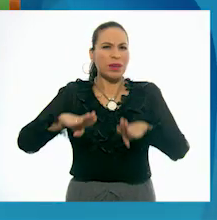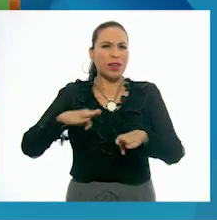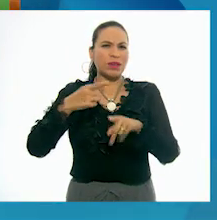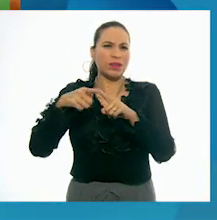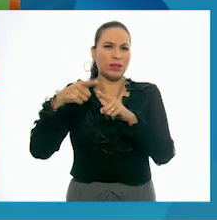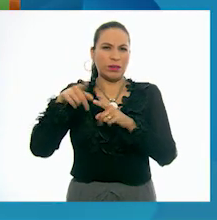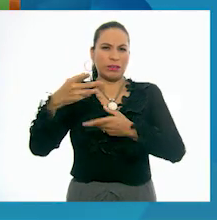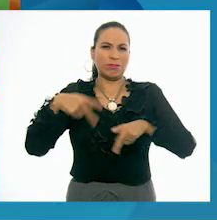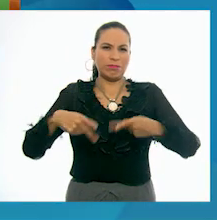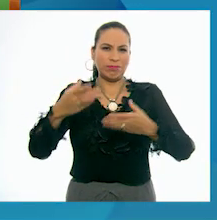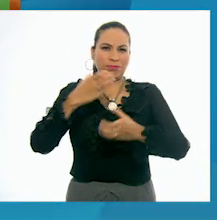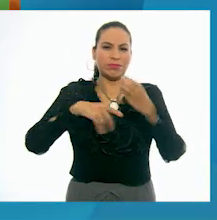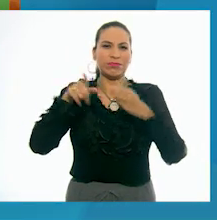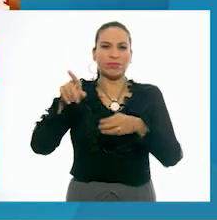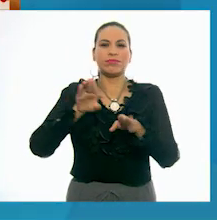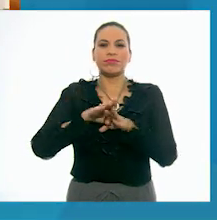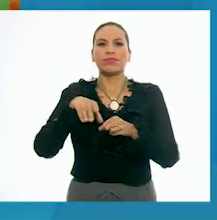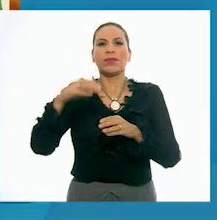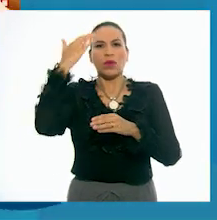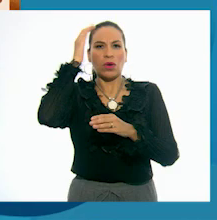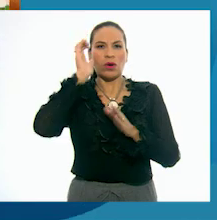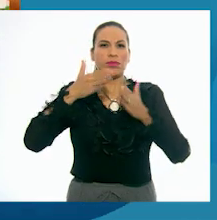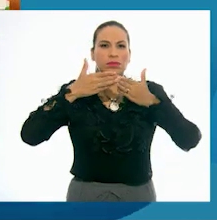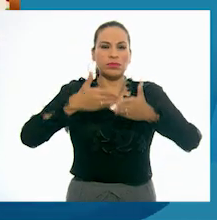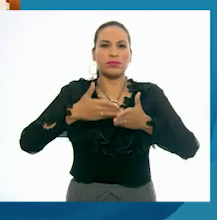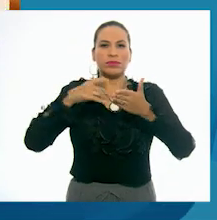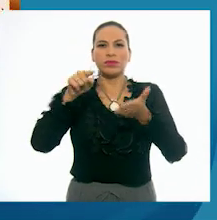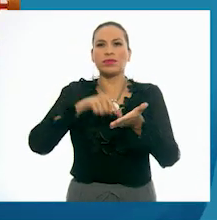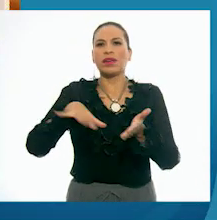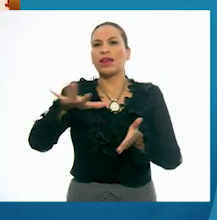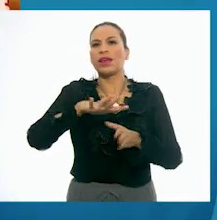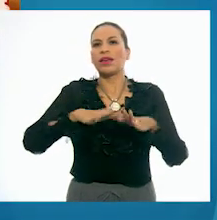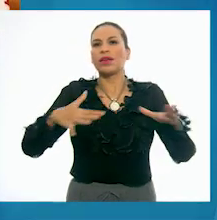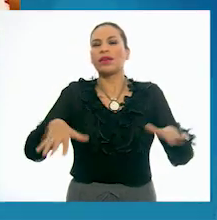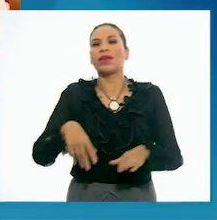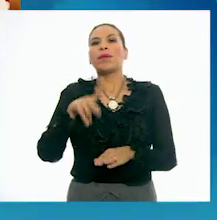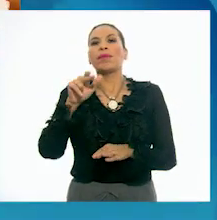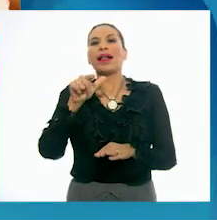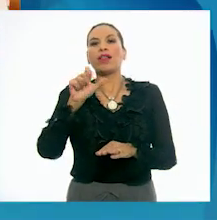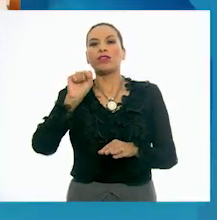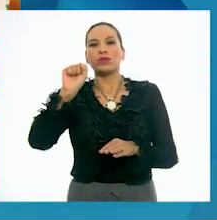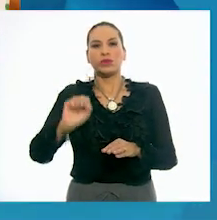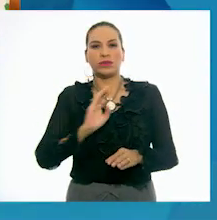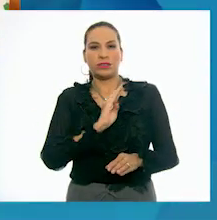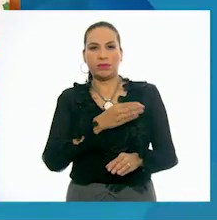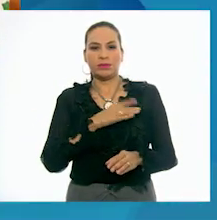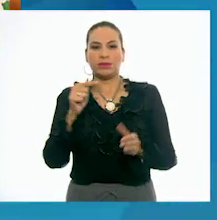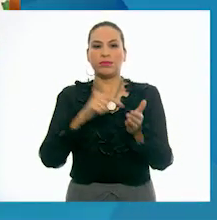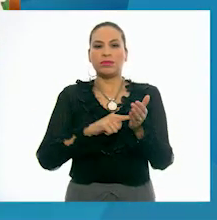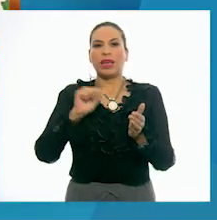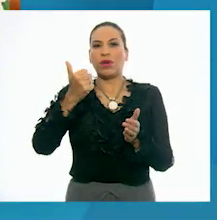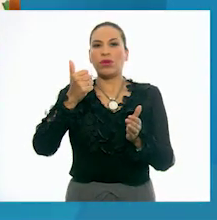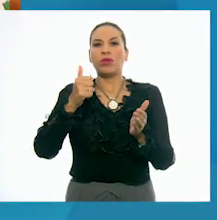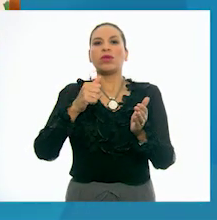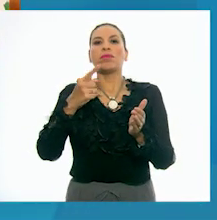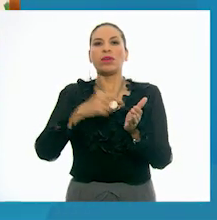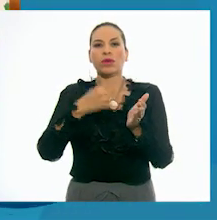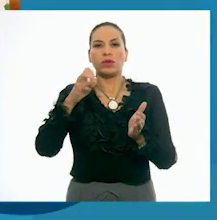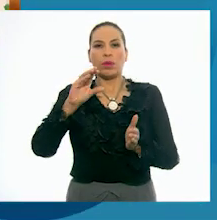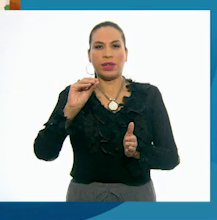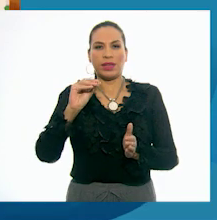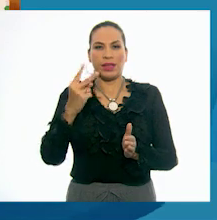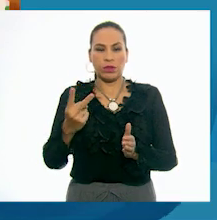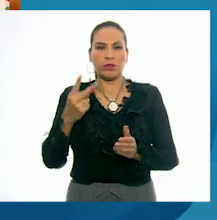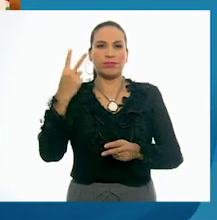Colón inició su expedición. Zarpó del puerto de Palos, al sur de España, en agosto de 1492.